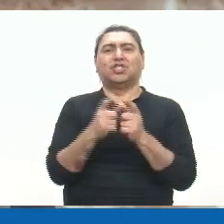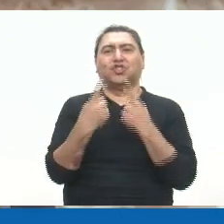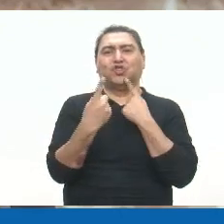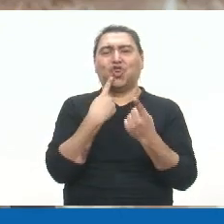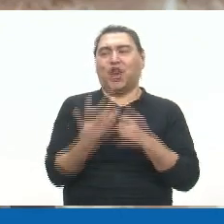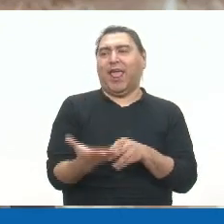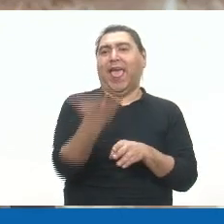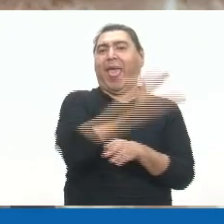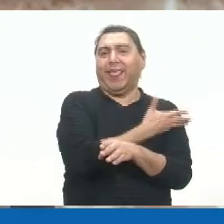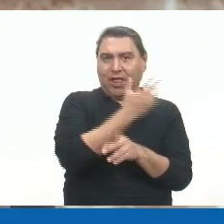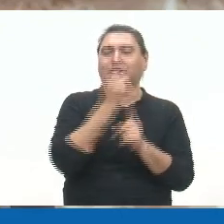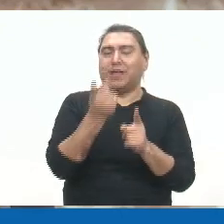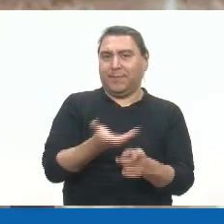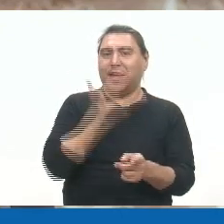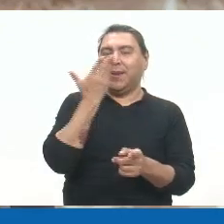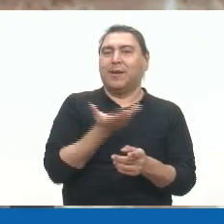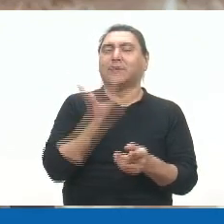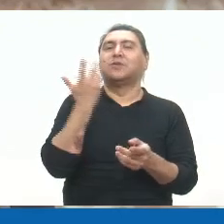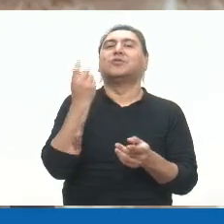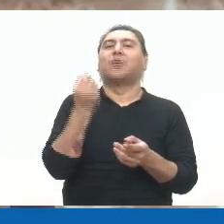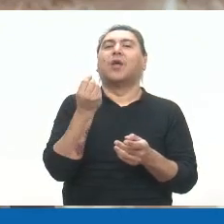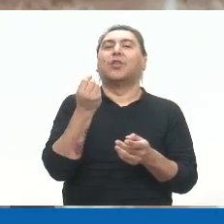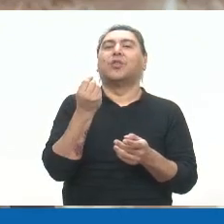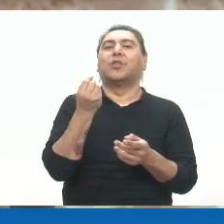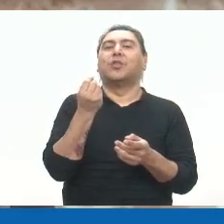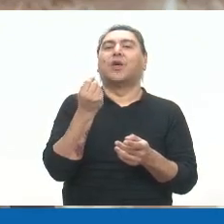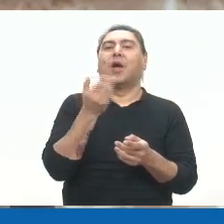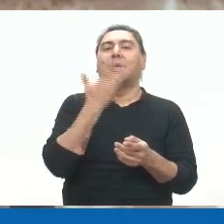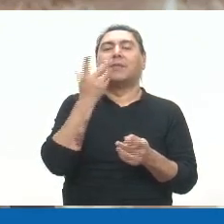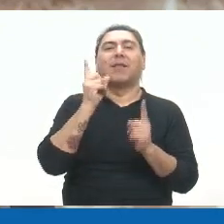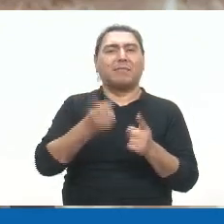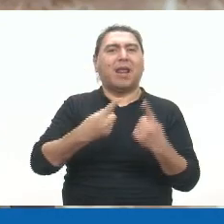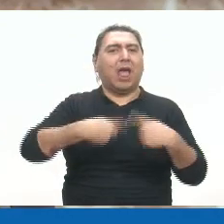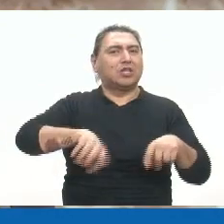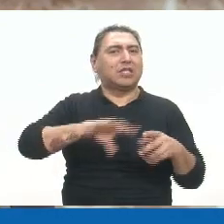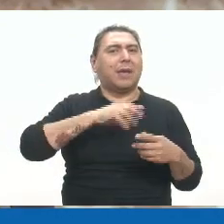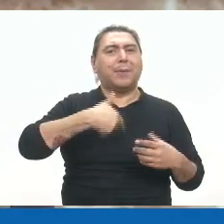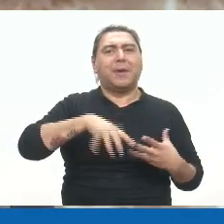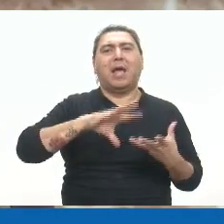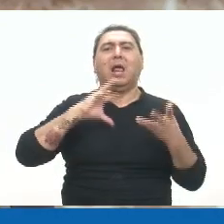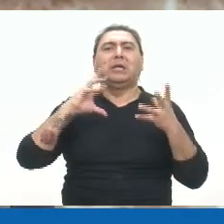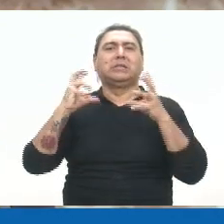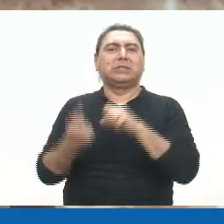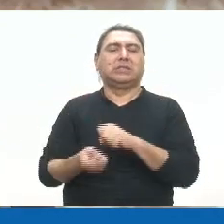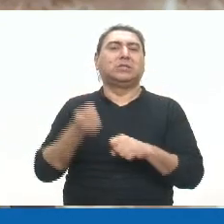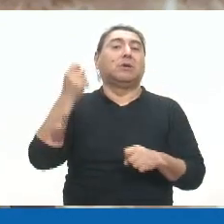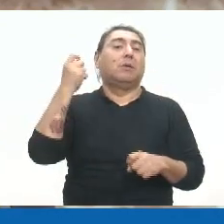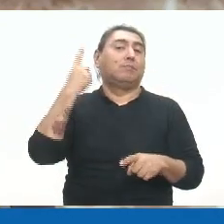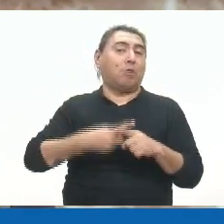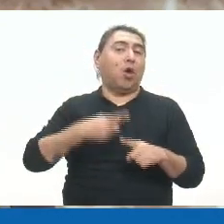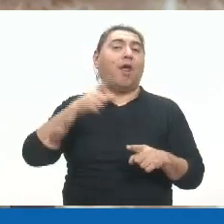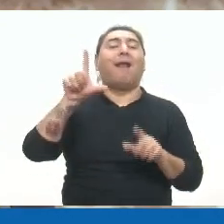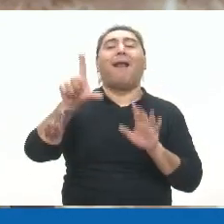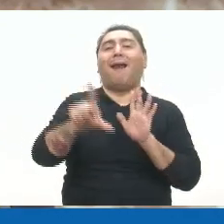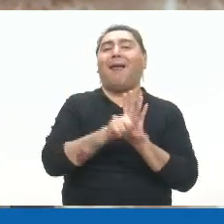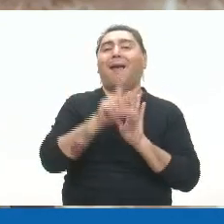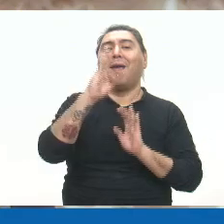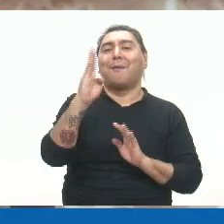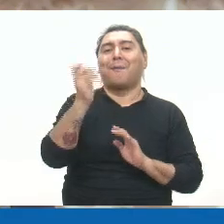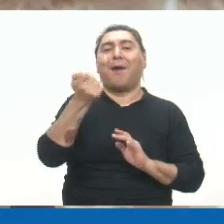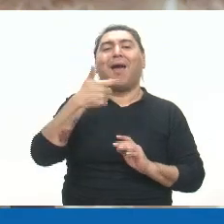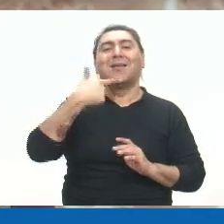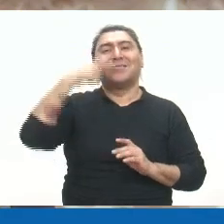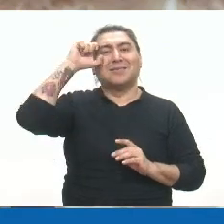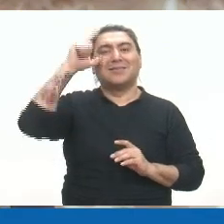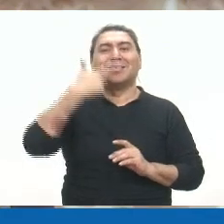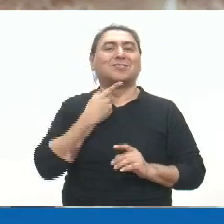cuando hablábamos de lo perjudicial que será la implementación de la ley bases hacia